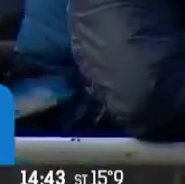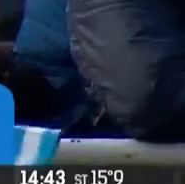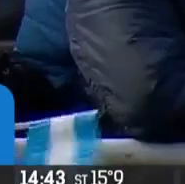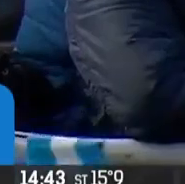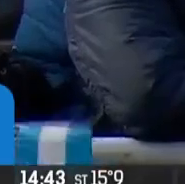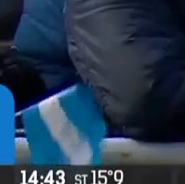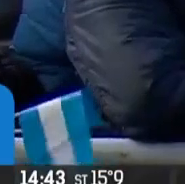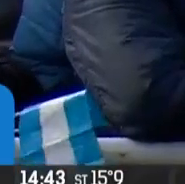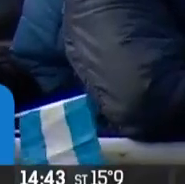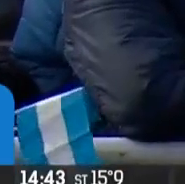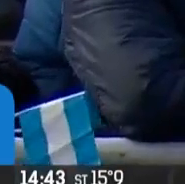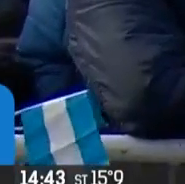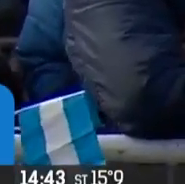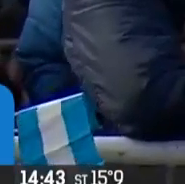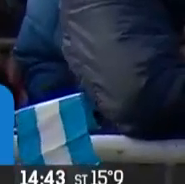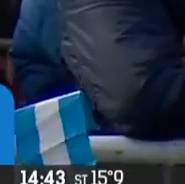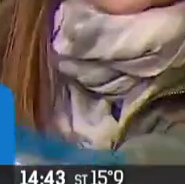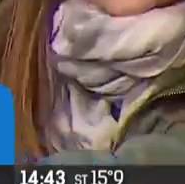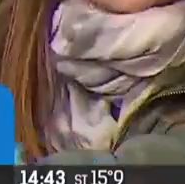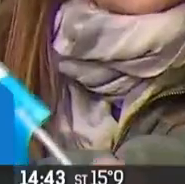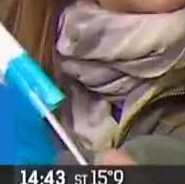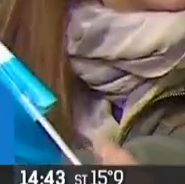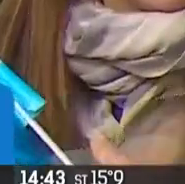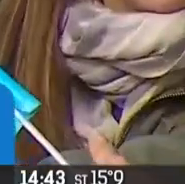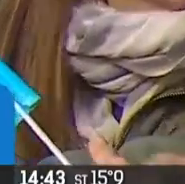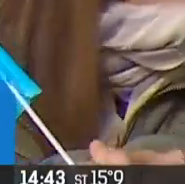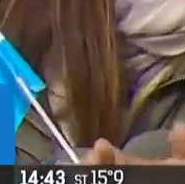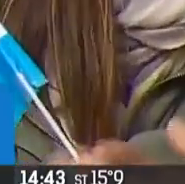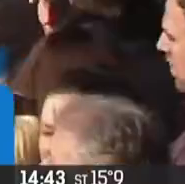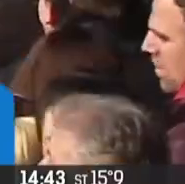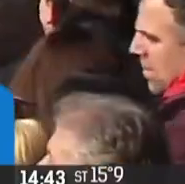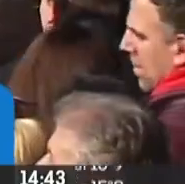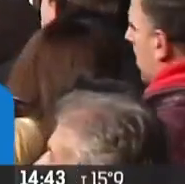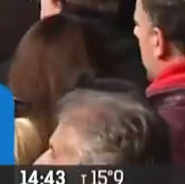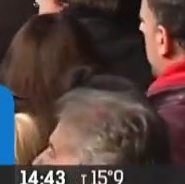vengo de universal yo ah